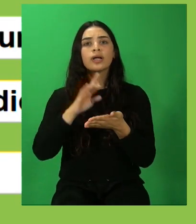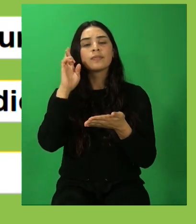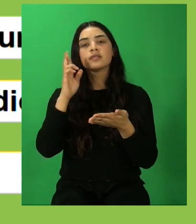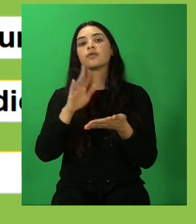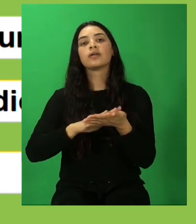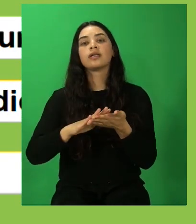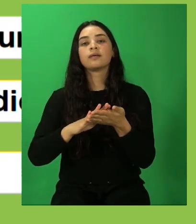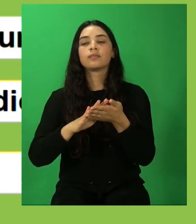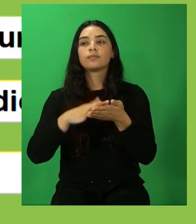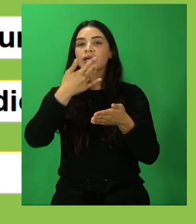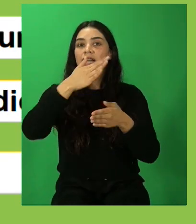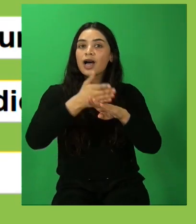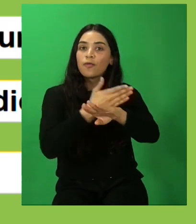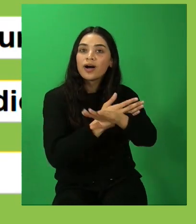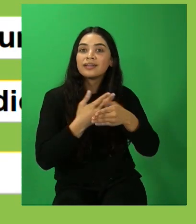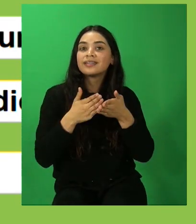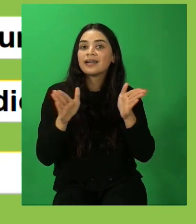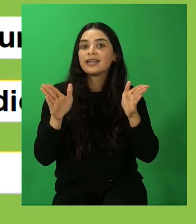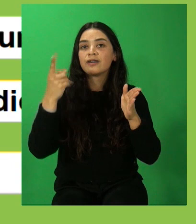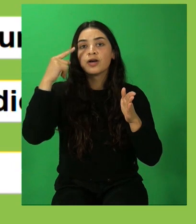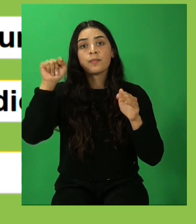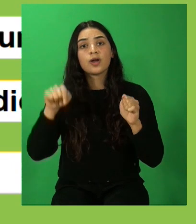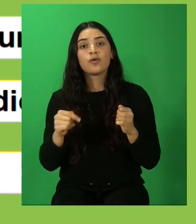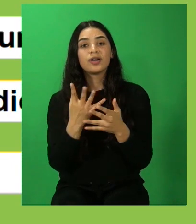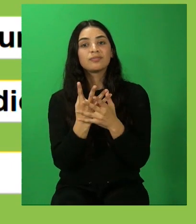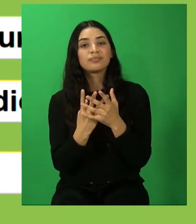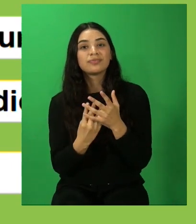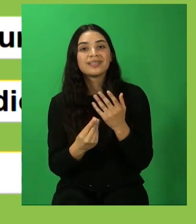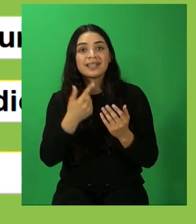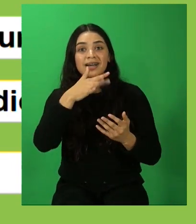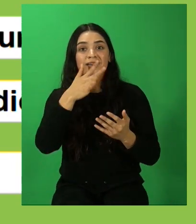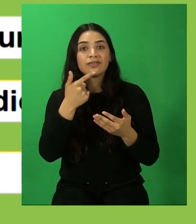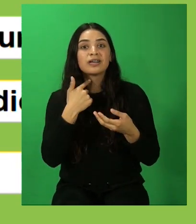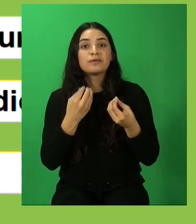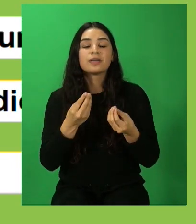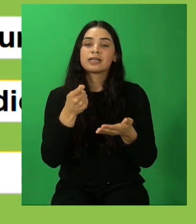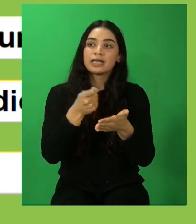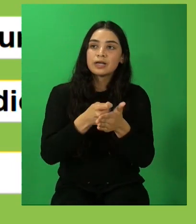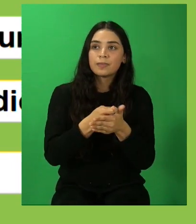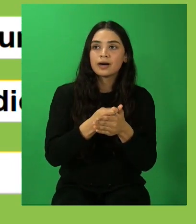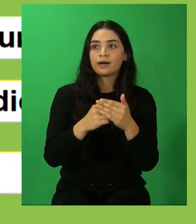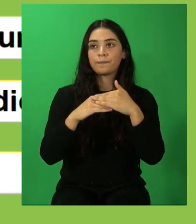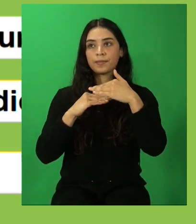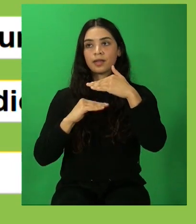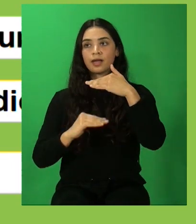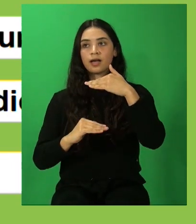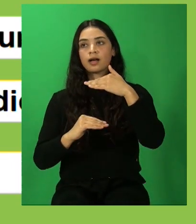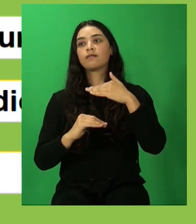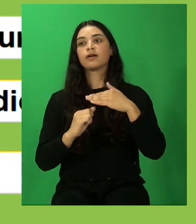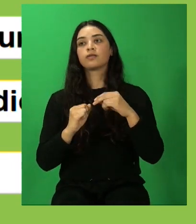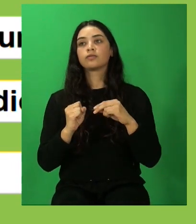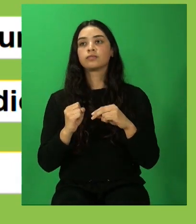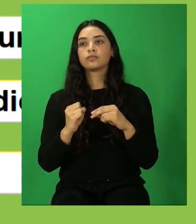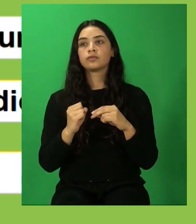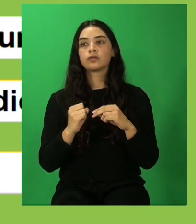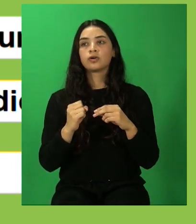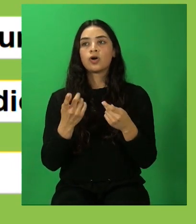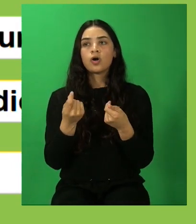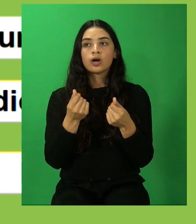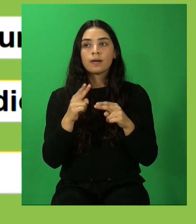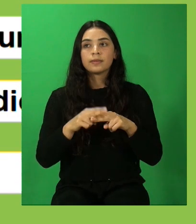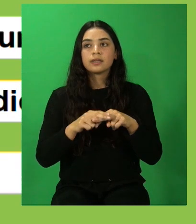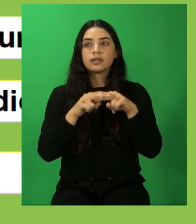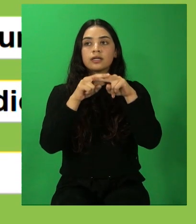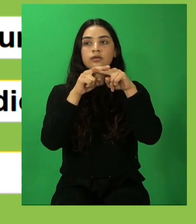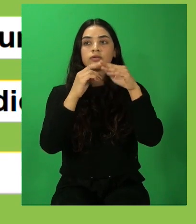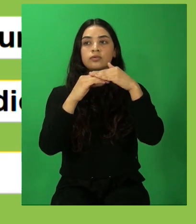es escasa, pasa a ser un bien económico, ¿ya? Según su naturaleza de capital y de consumo, y según